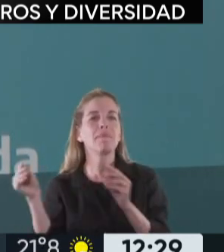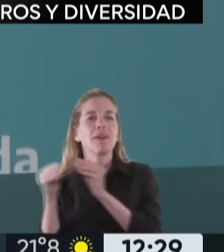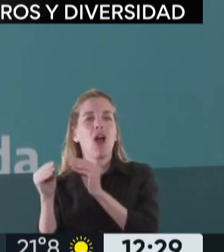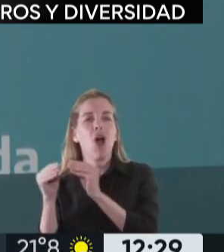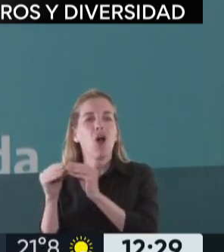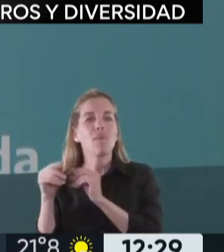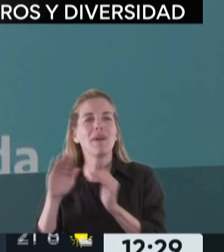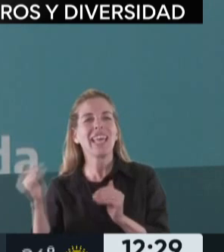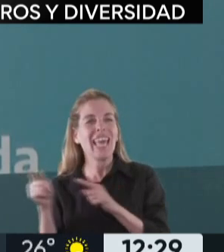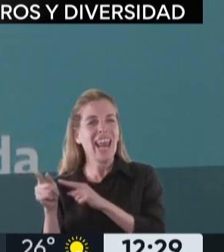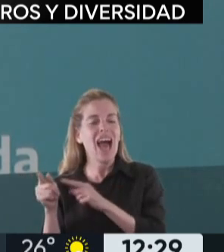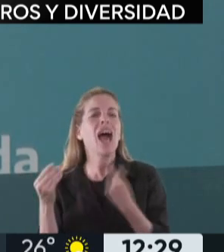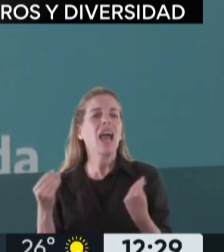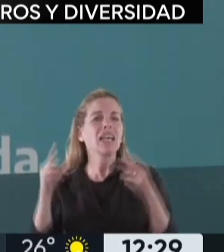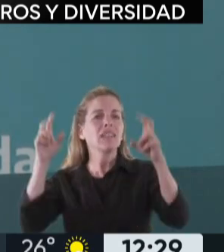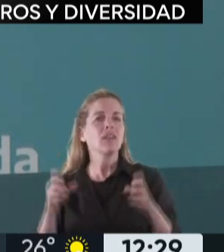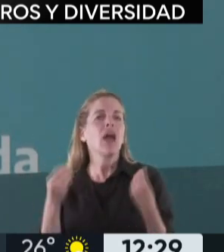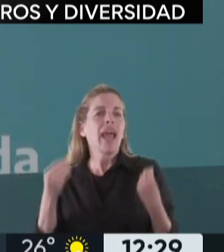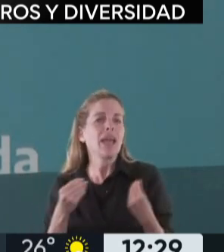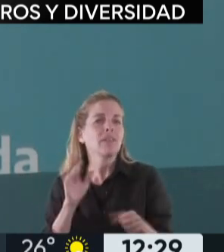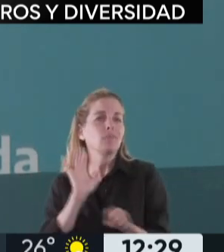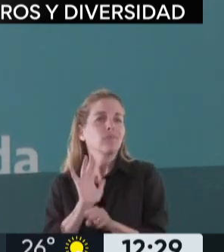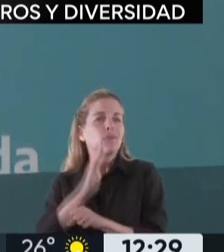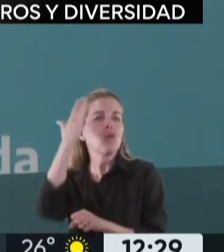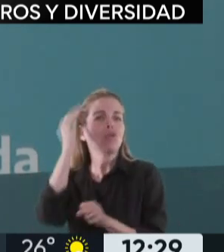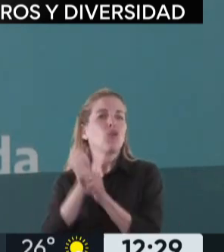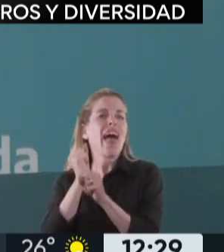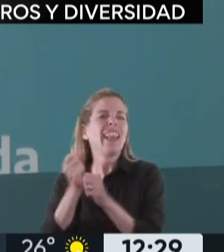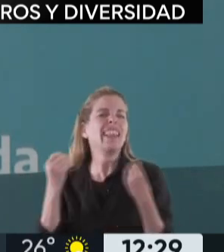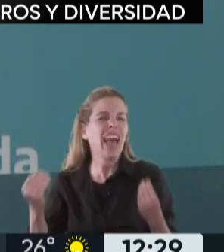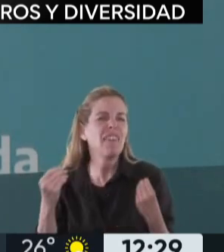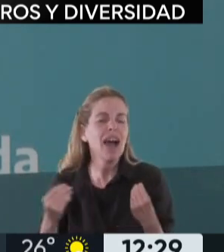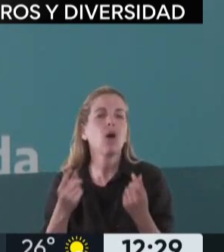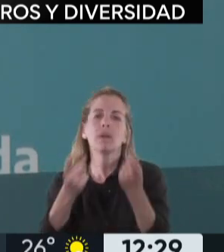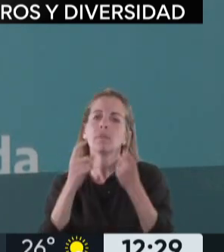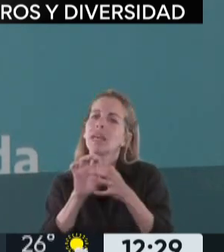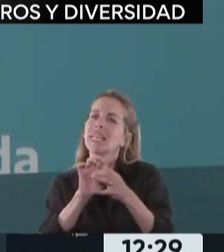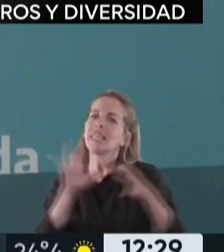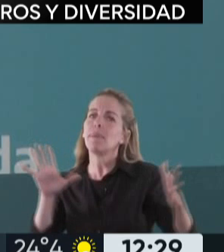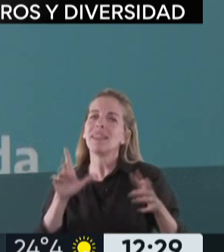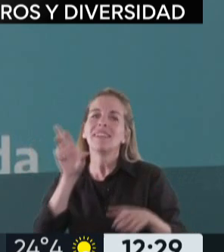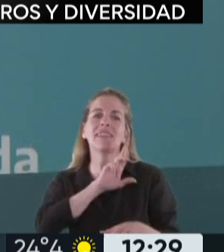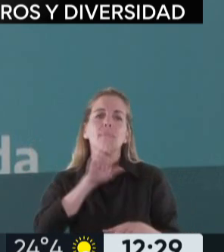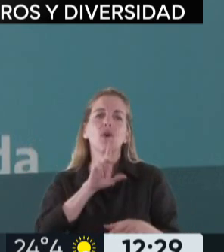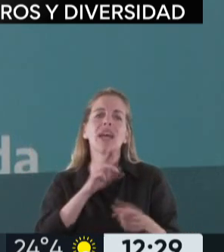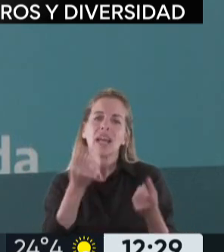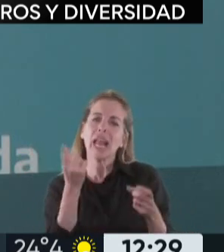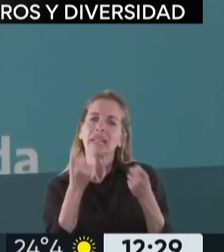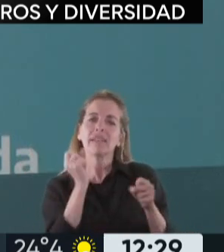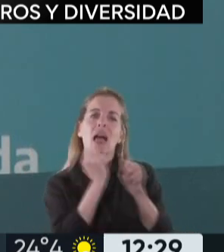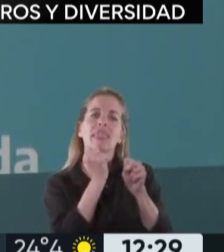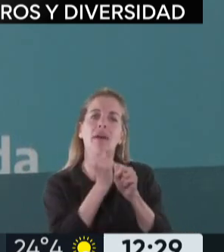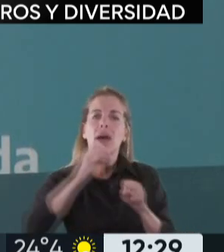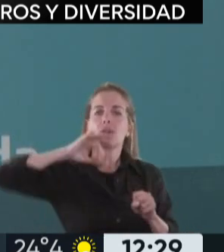compañera, la cuestión de la cultura del trabajo, la independencia y autonomía económica de las mujeres. Creo que